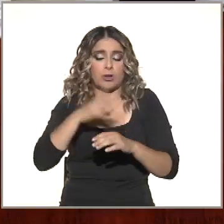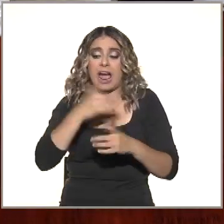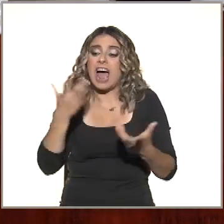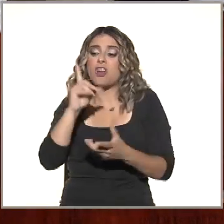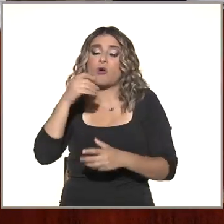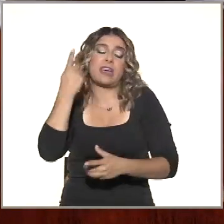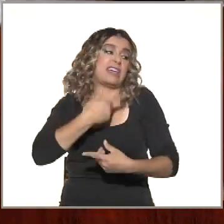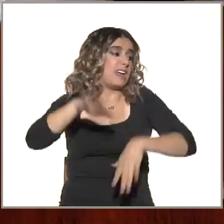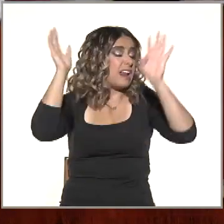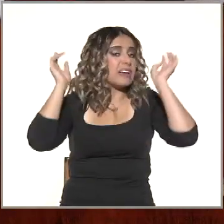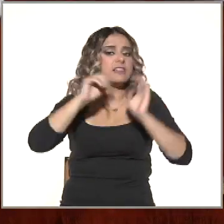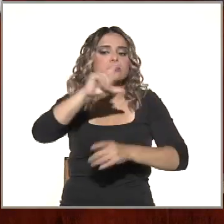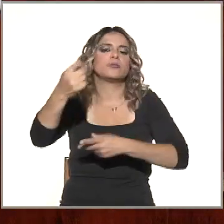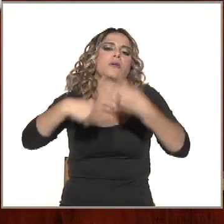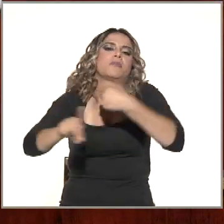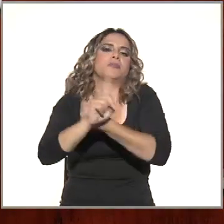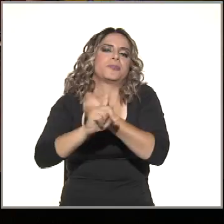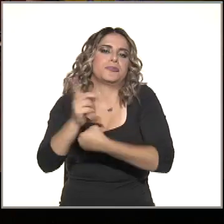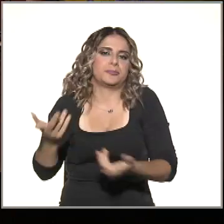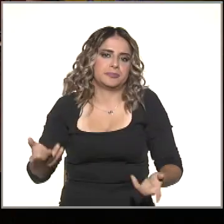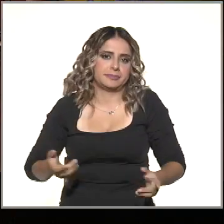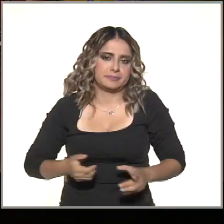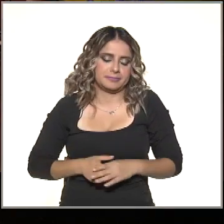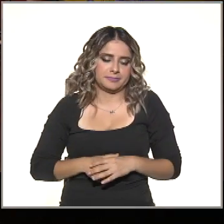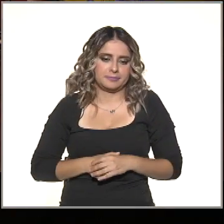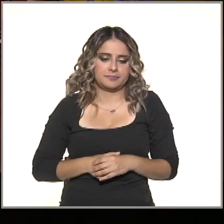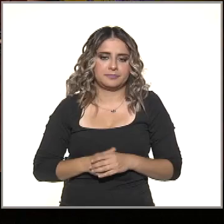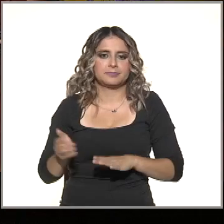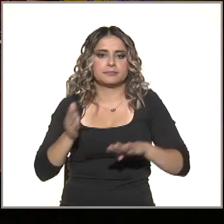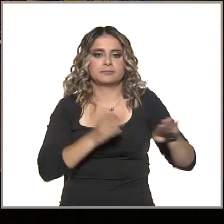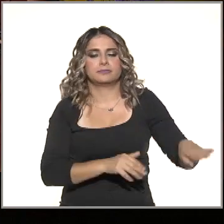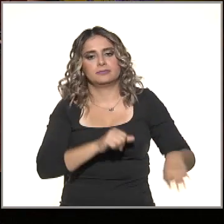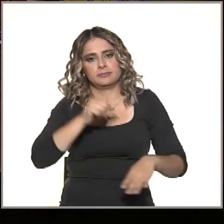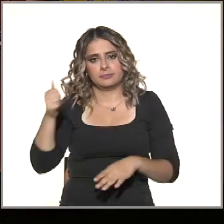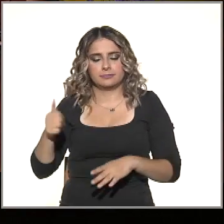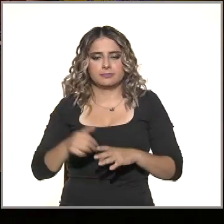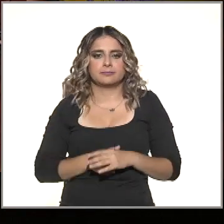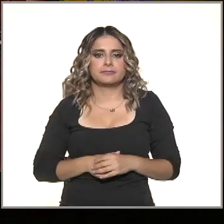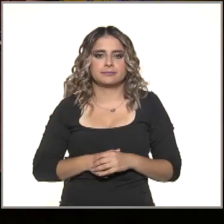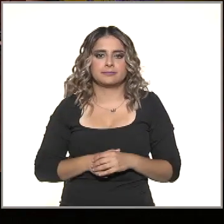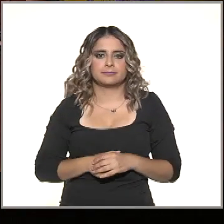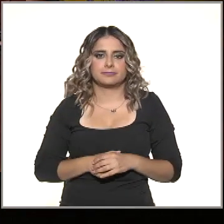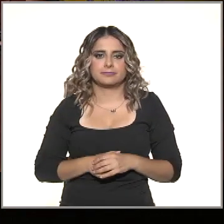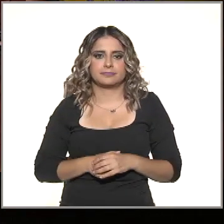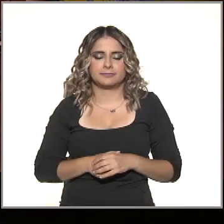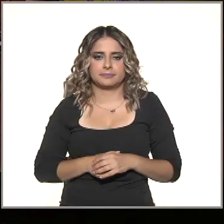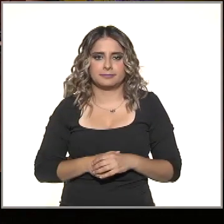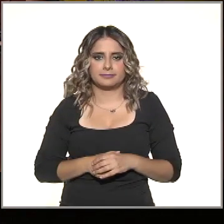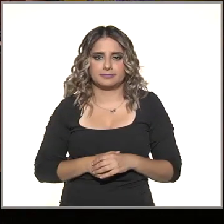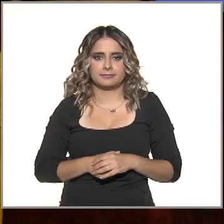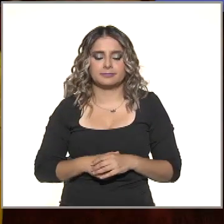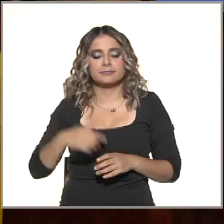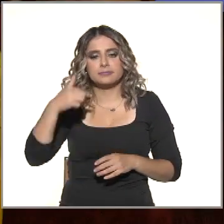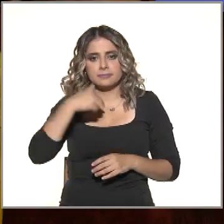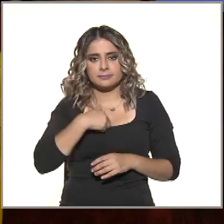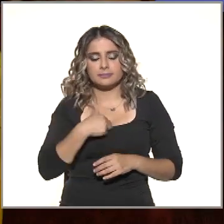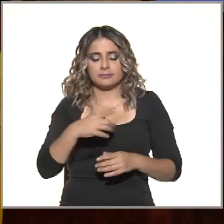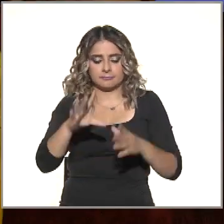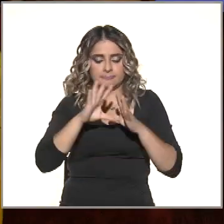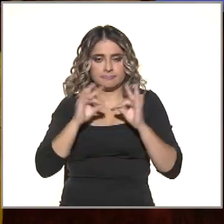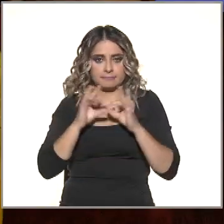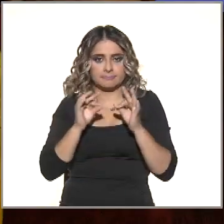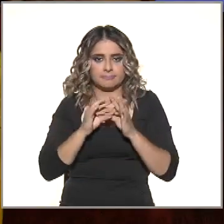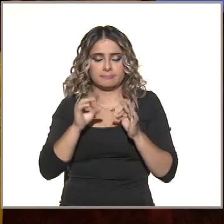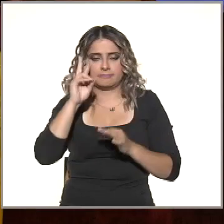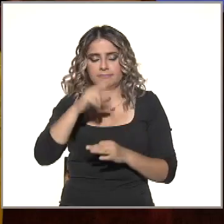hay consecuencias. Exactamente. Y una más, una llamada que nos deja Verónica Elizalde. A mí me dijeron algo que